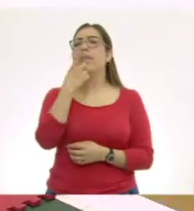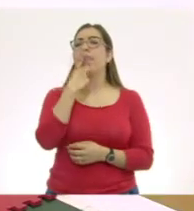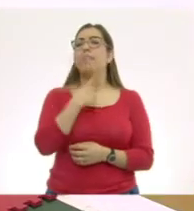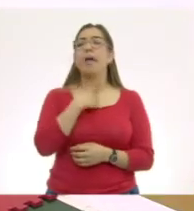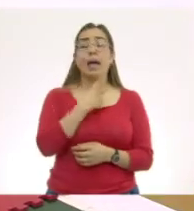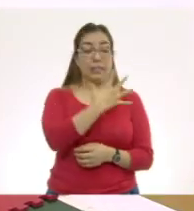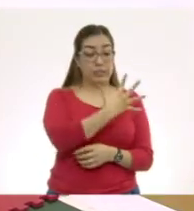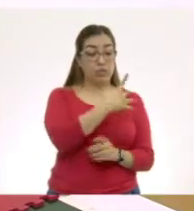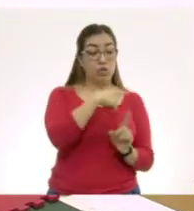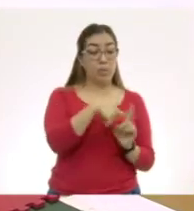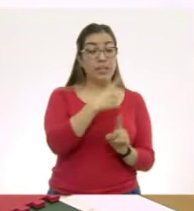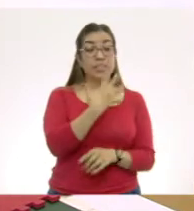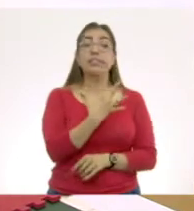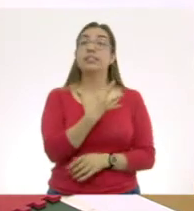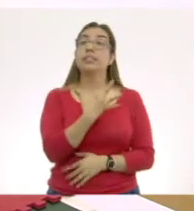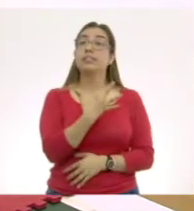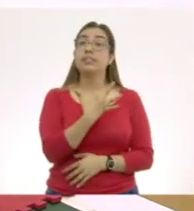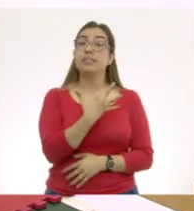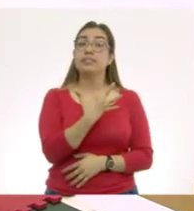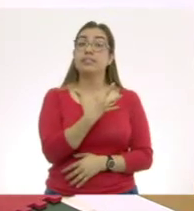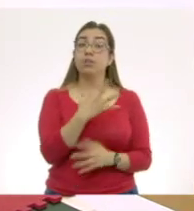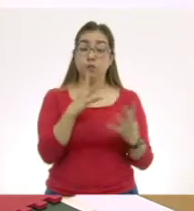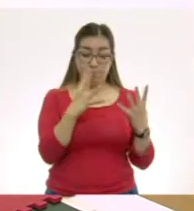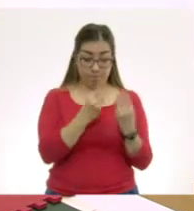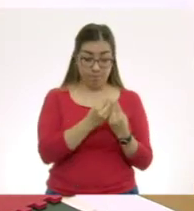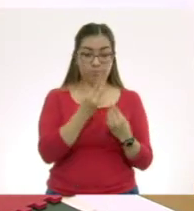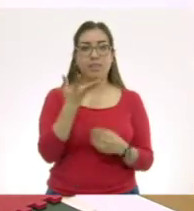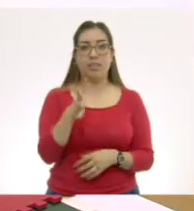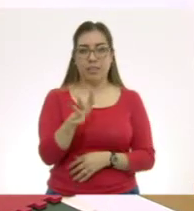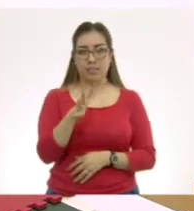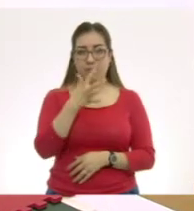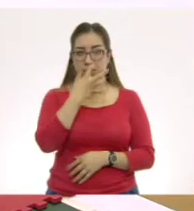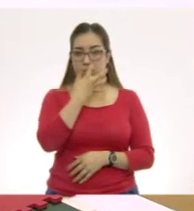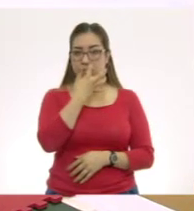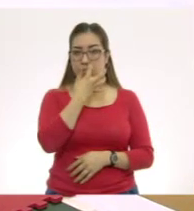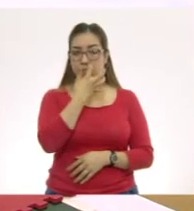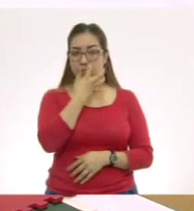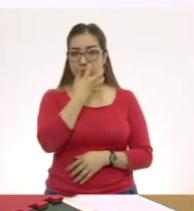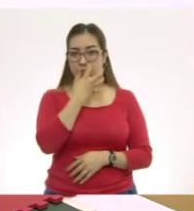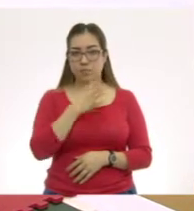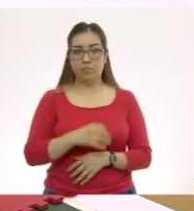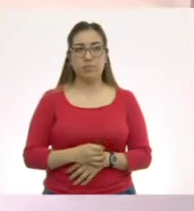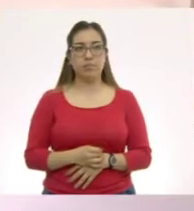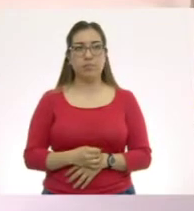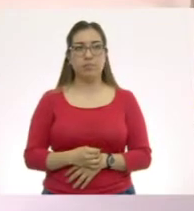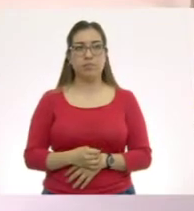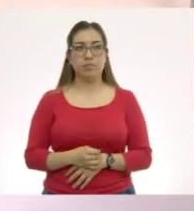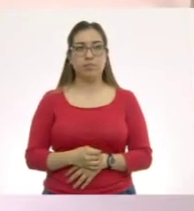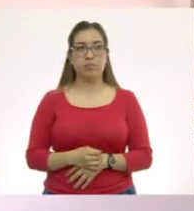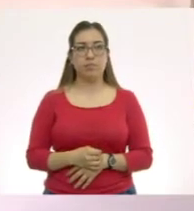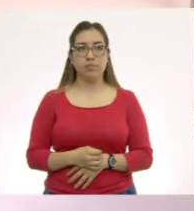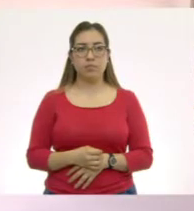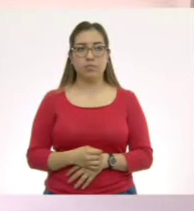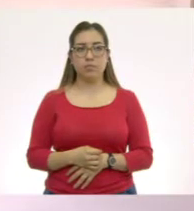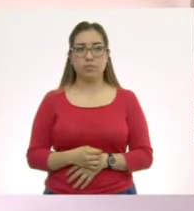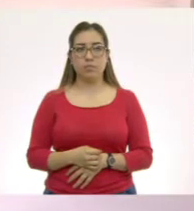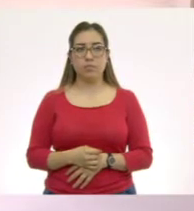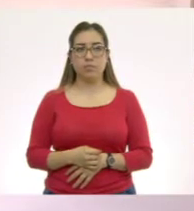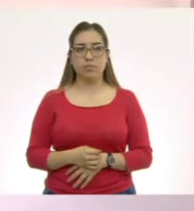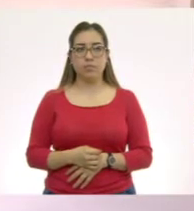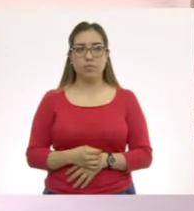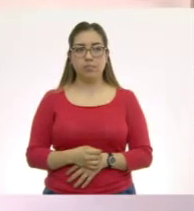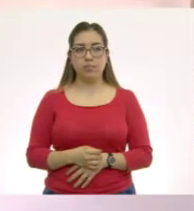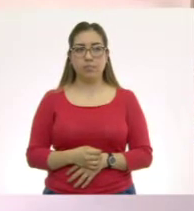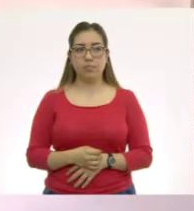5 más 5. Más 5 son 10. Son 10. Pero, ¿qué te parece si en el abaco les enseñas a los niños que realmente es el